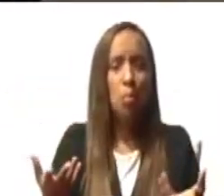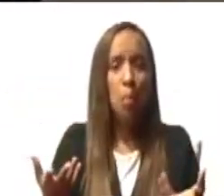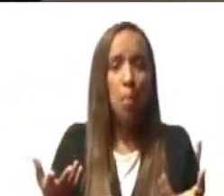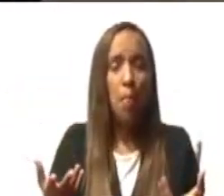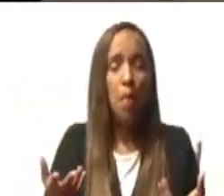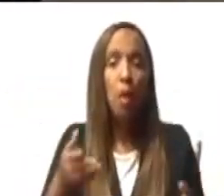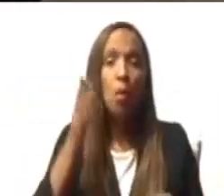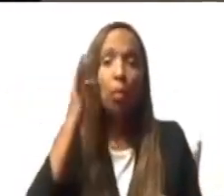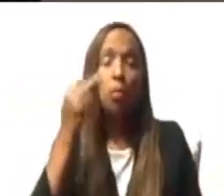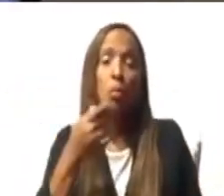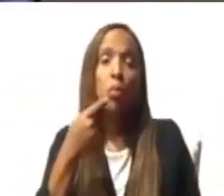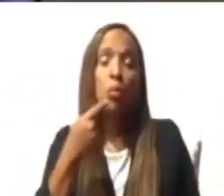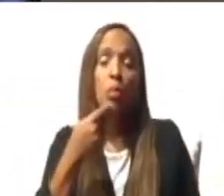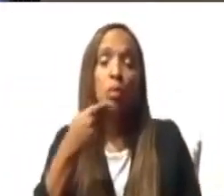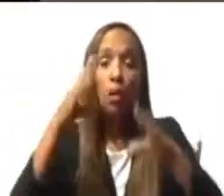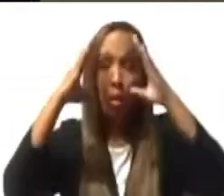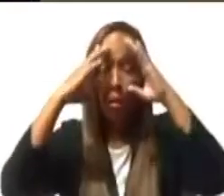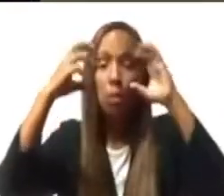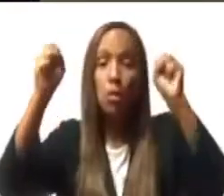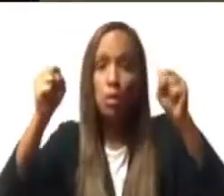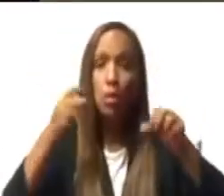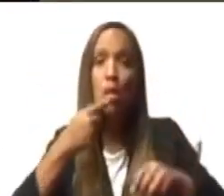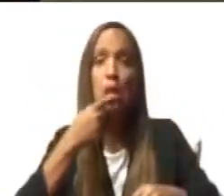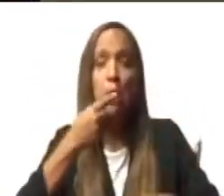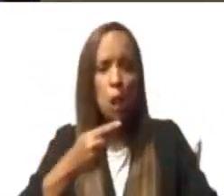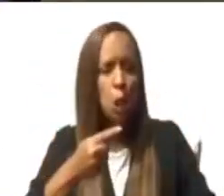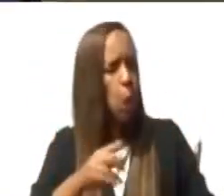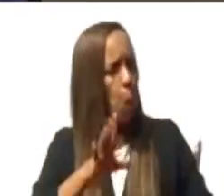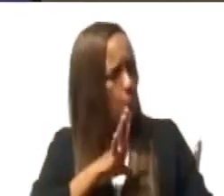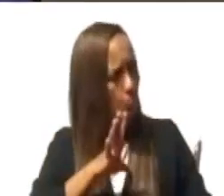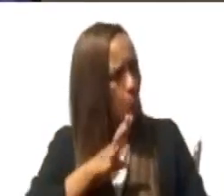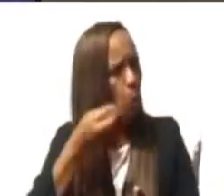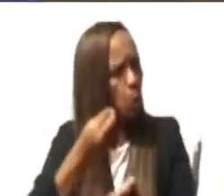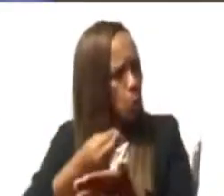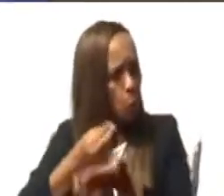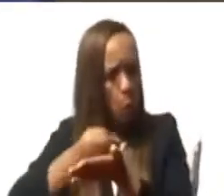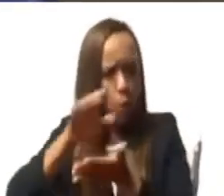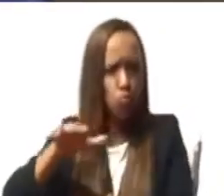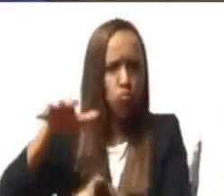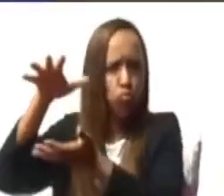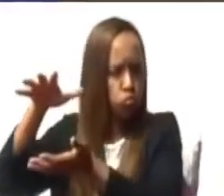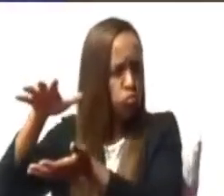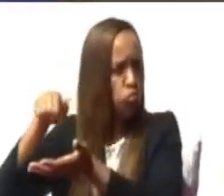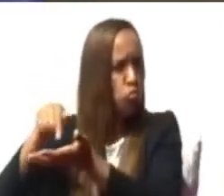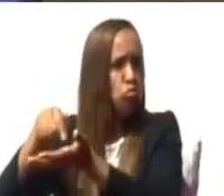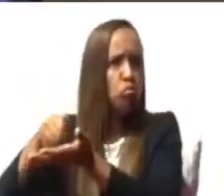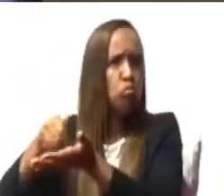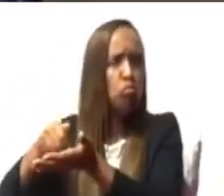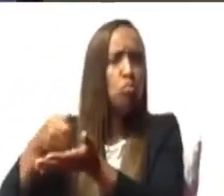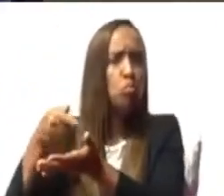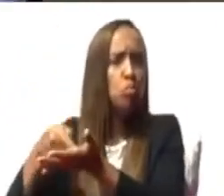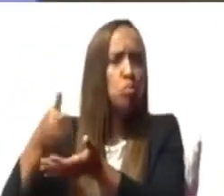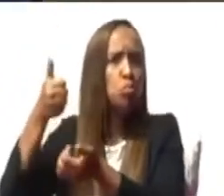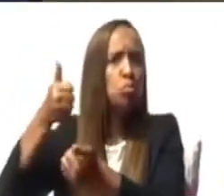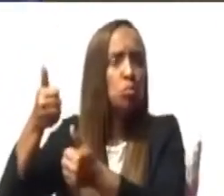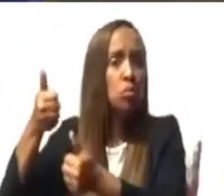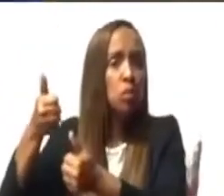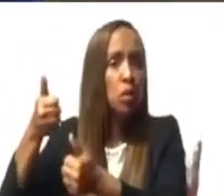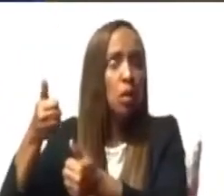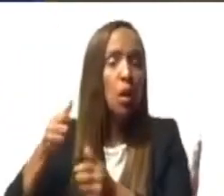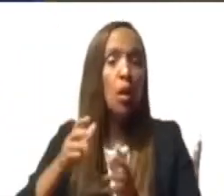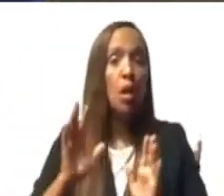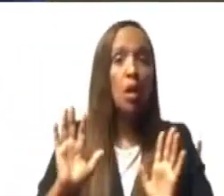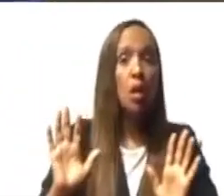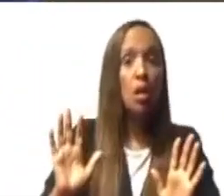rinden, ha solicitado 25 mil millones de pesos de adelanto y se van a